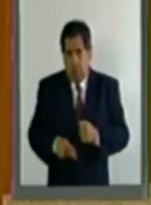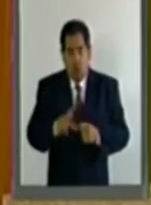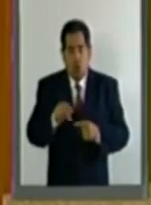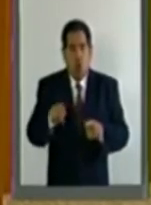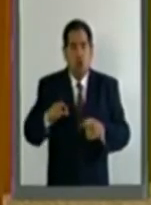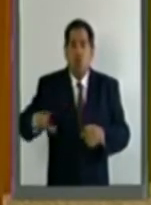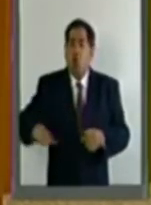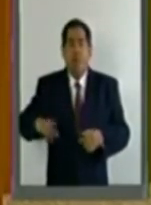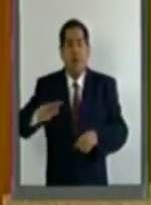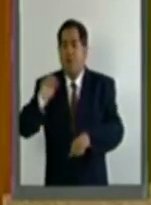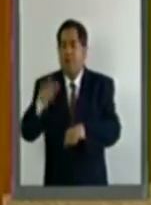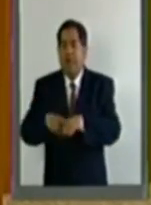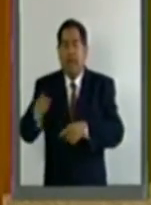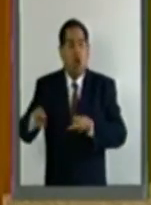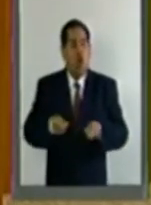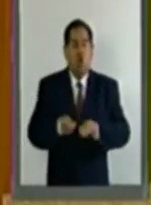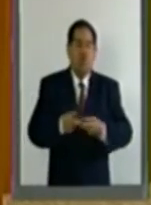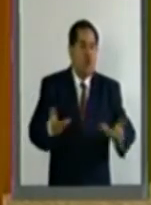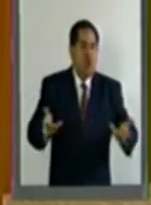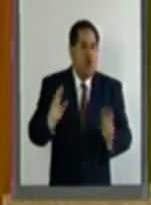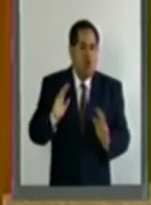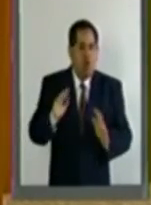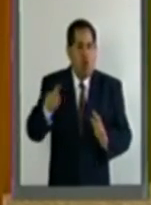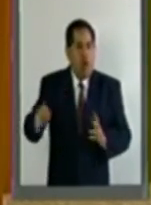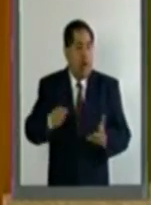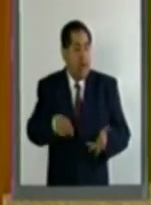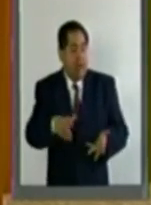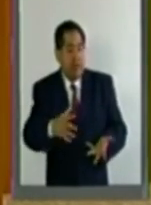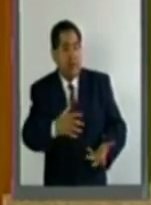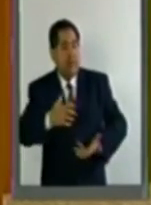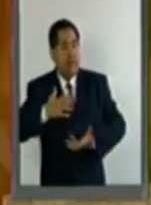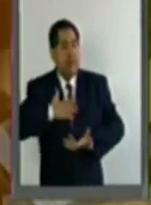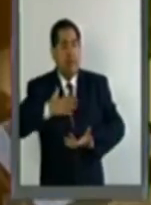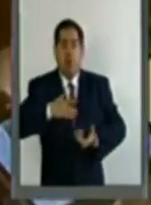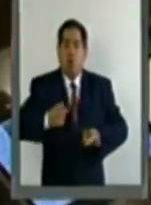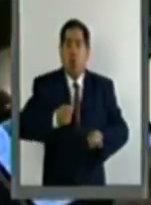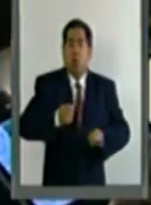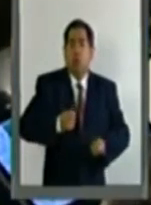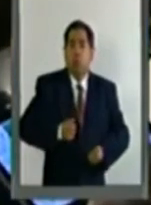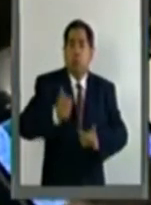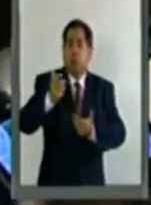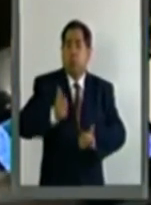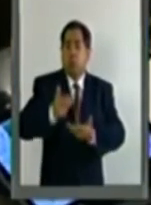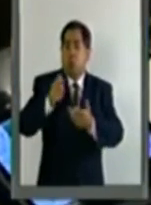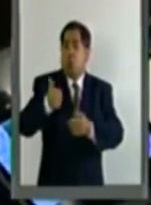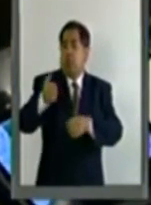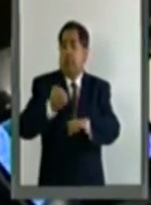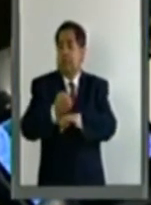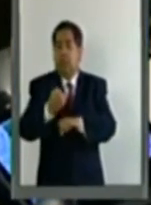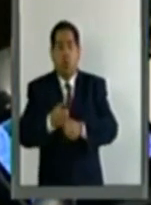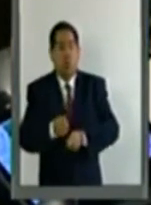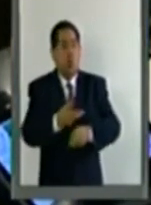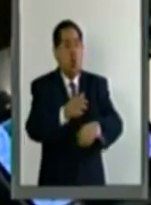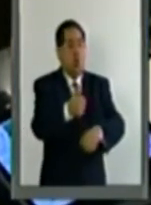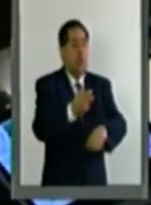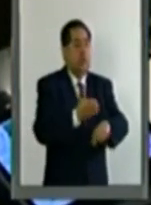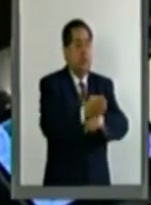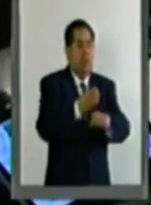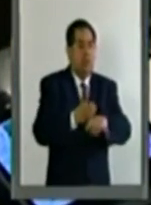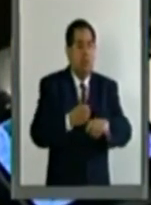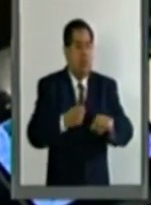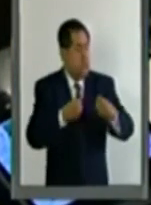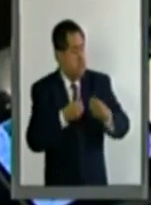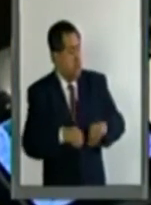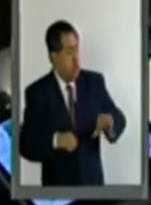gobierno federal. Y no es tampoco para favorecer a un estado o a dos en